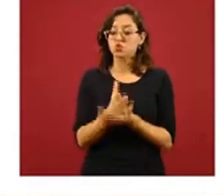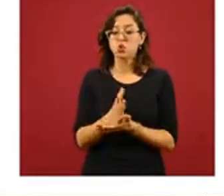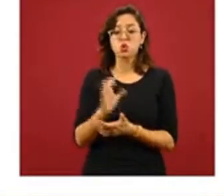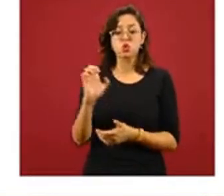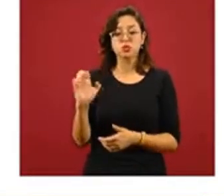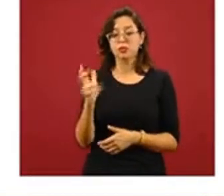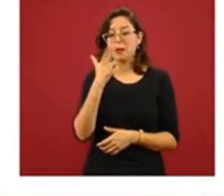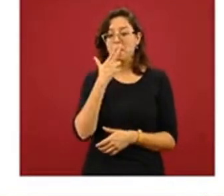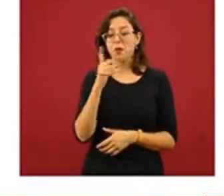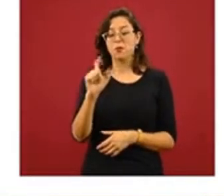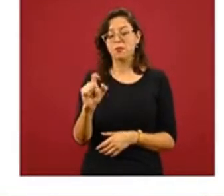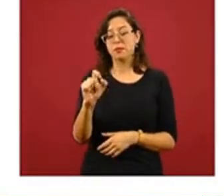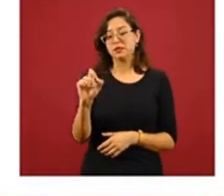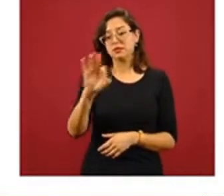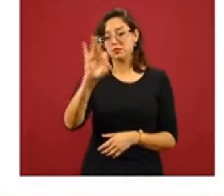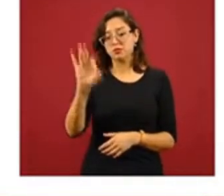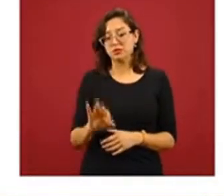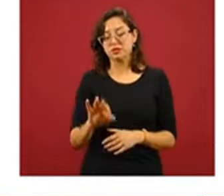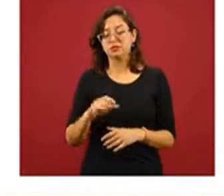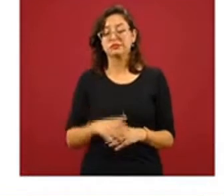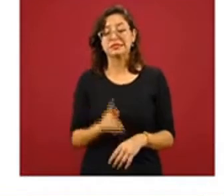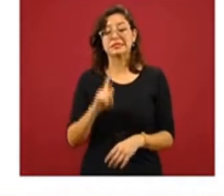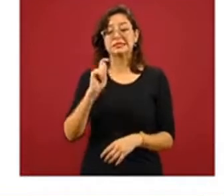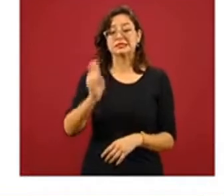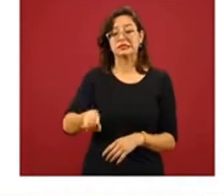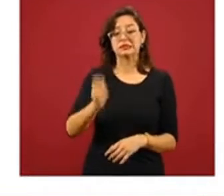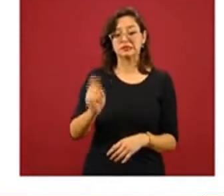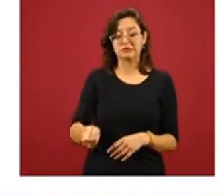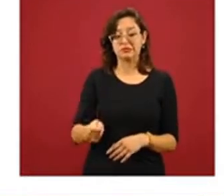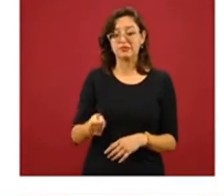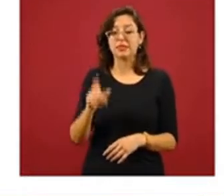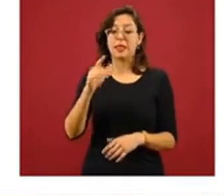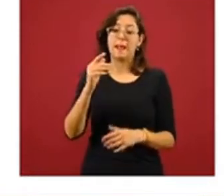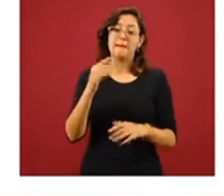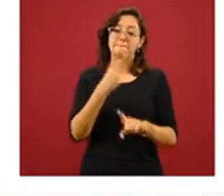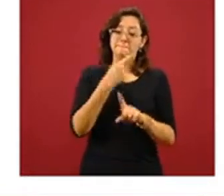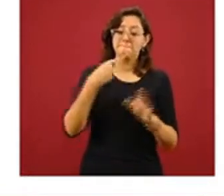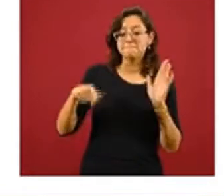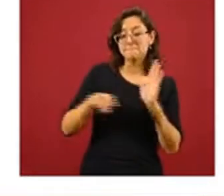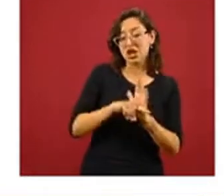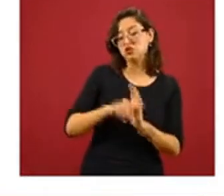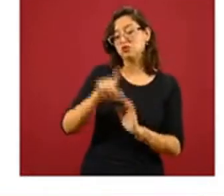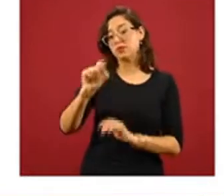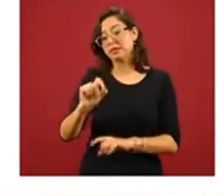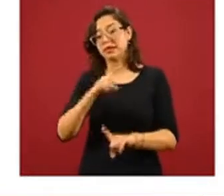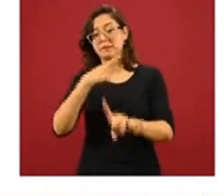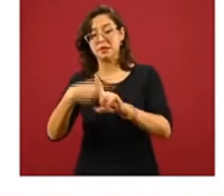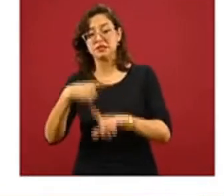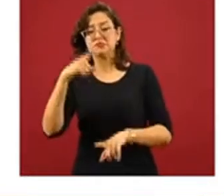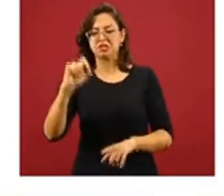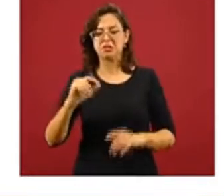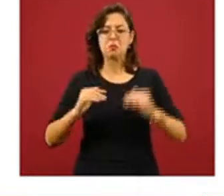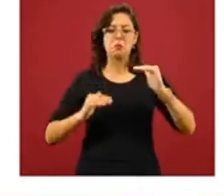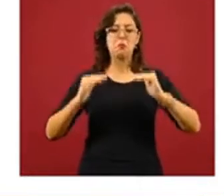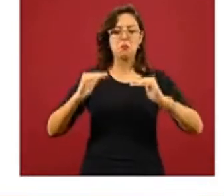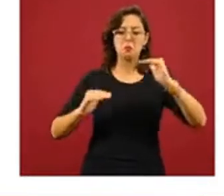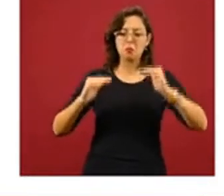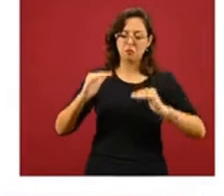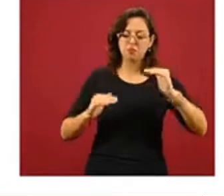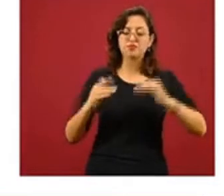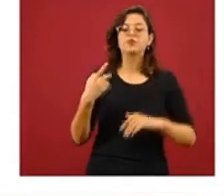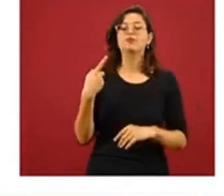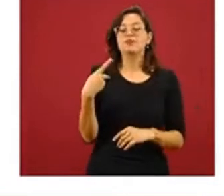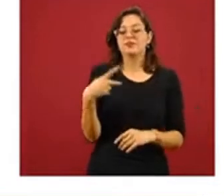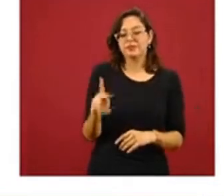de un 20%, esto podría representar entre un menos 20 y un más 20, realmente un área de estabilidad, pero entonces sí, hacia